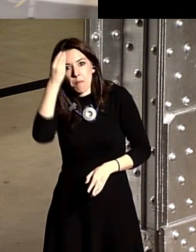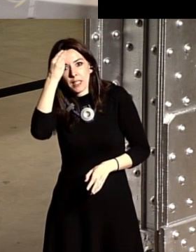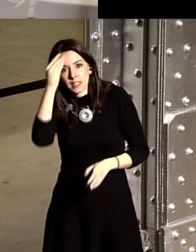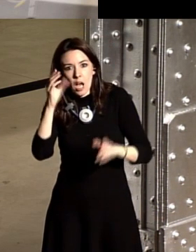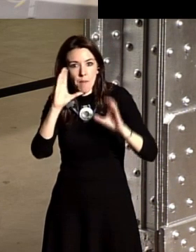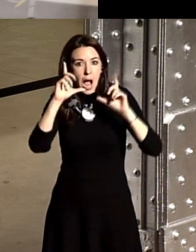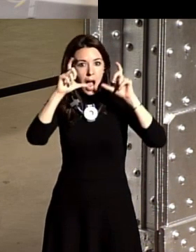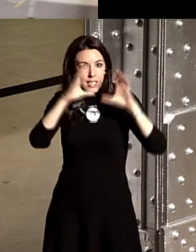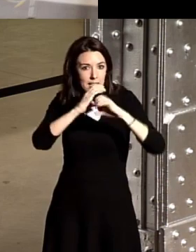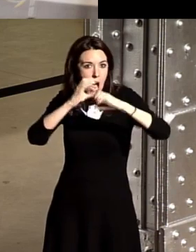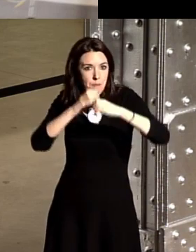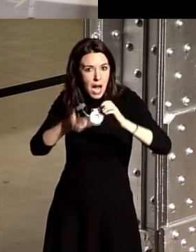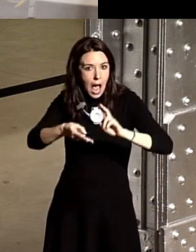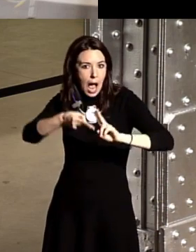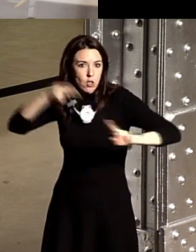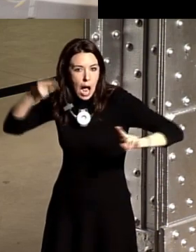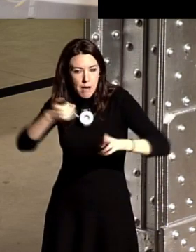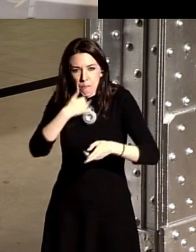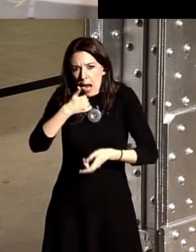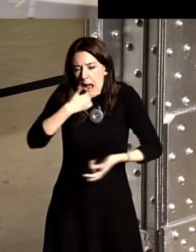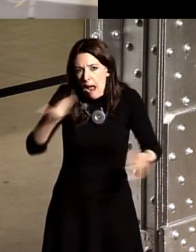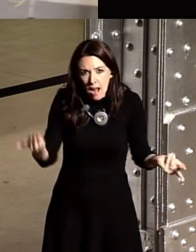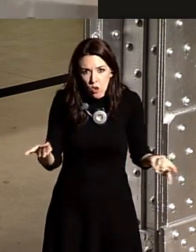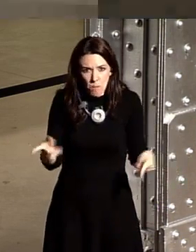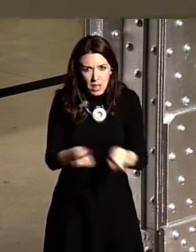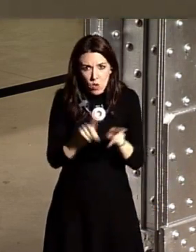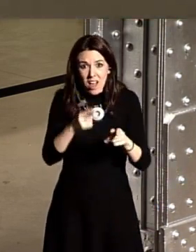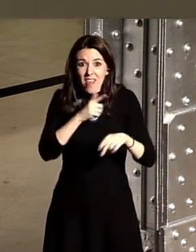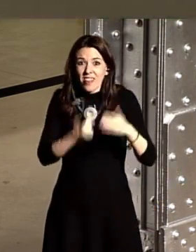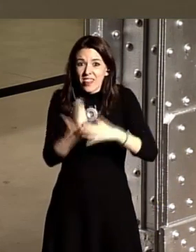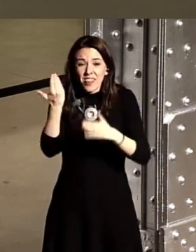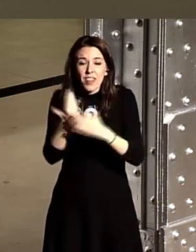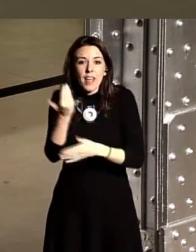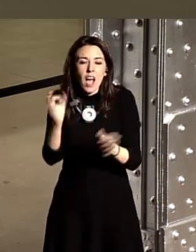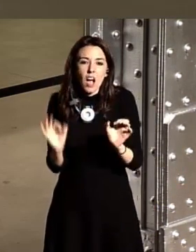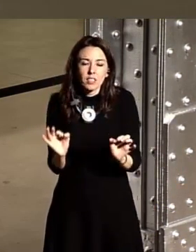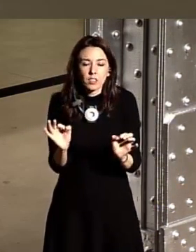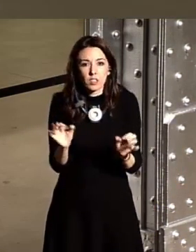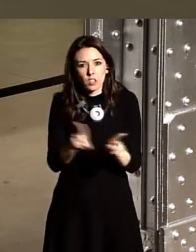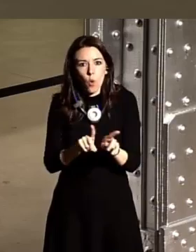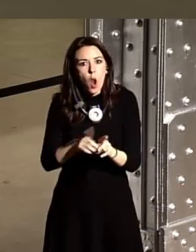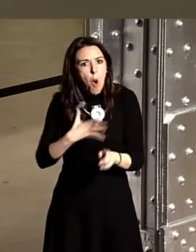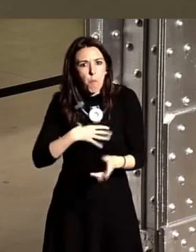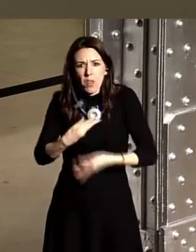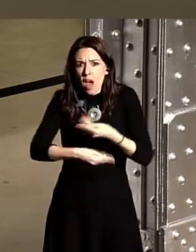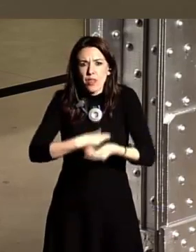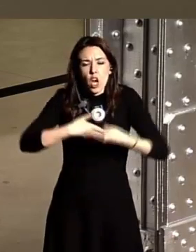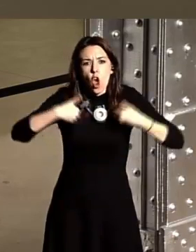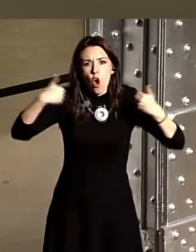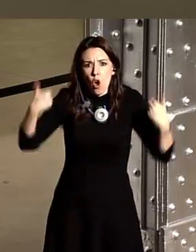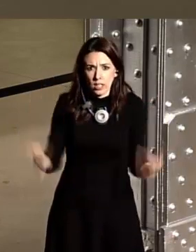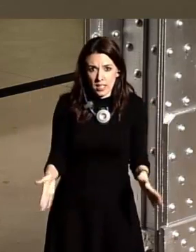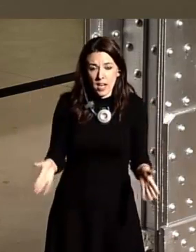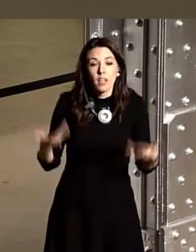cámara era una arma, lo que sea. Como que en aquellos días no era, podían hacer lo que querían.